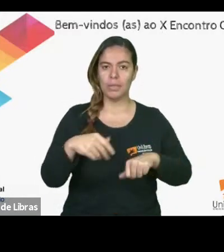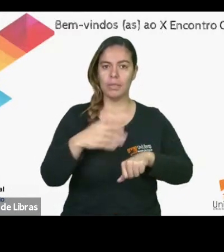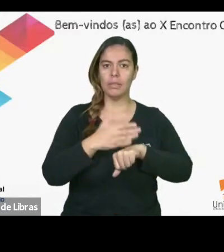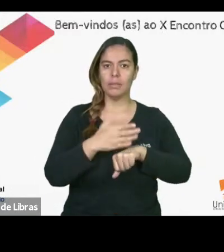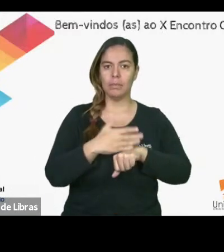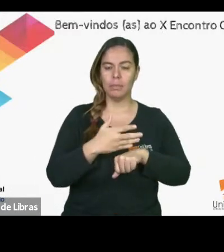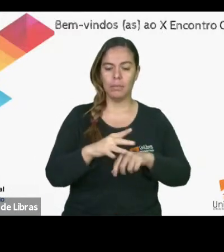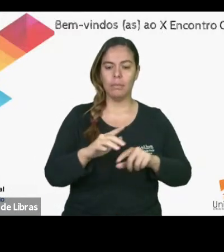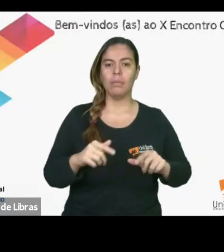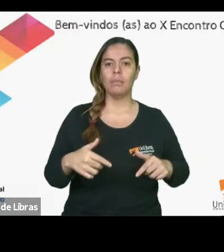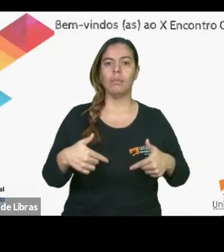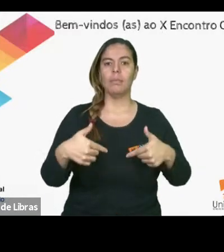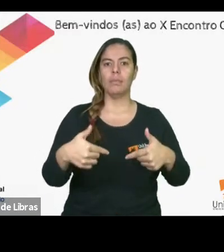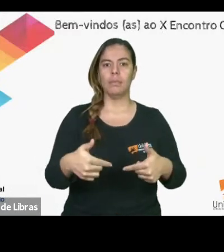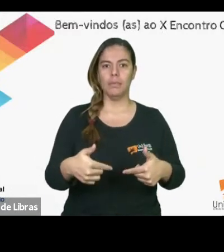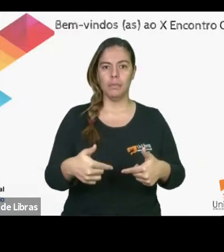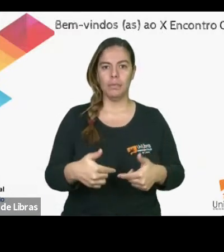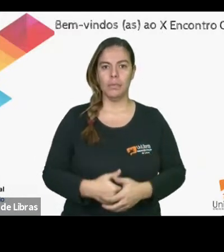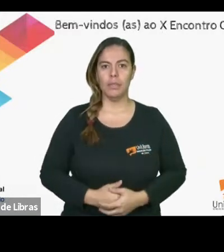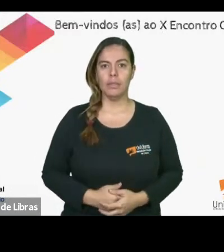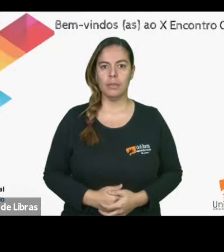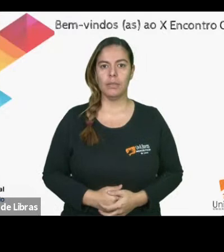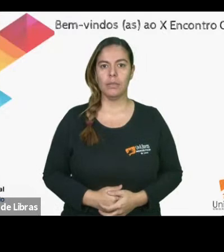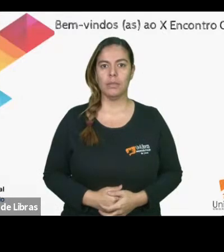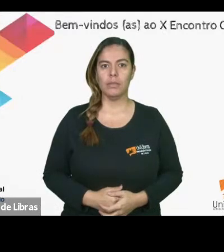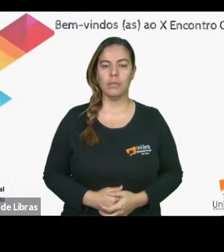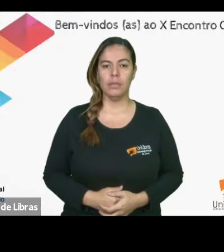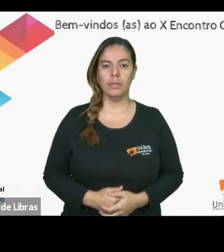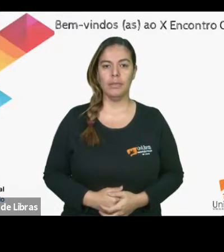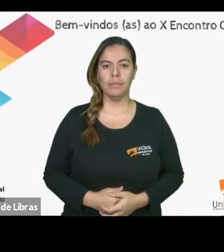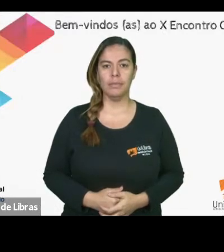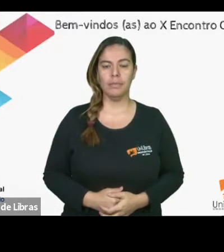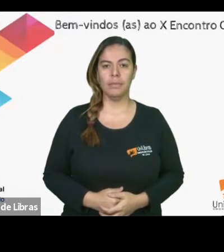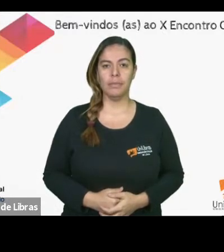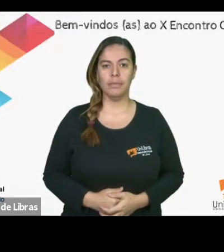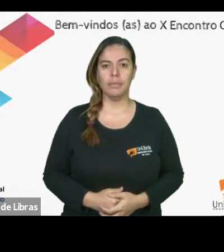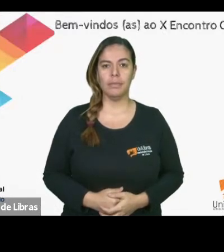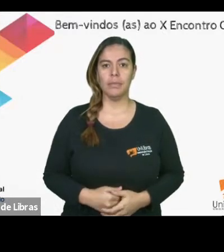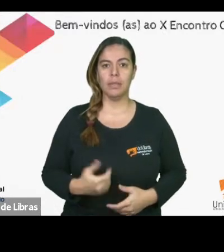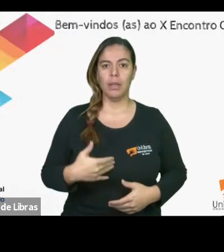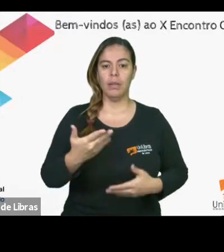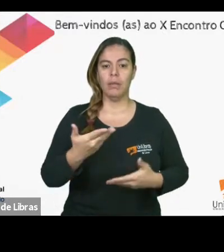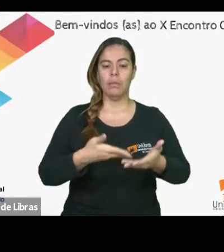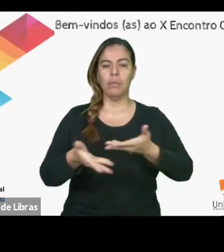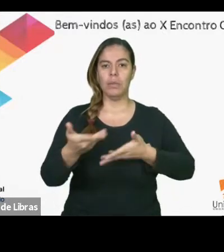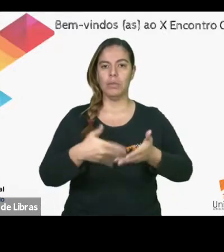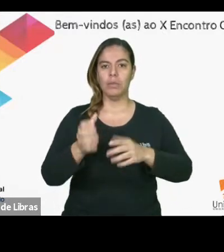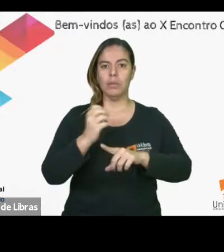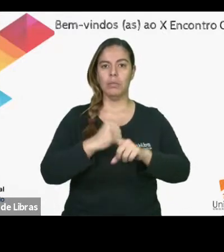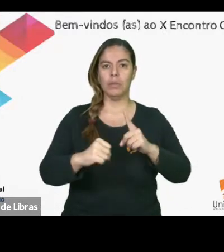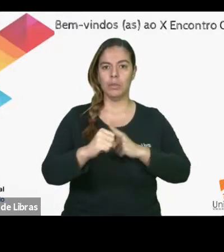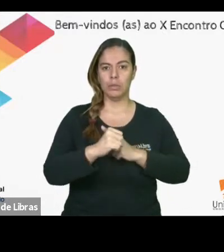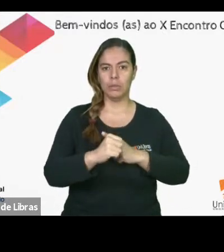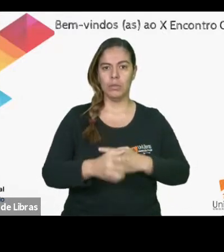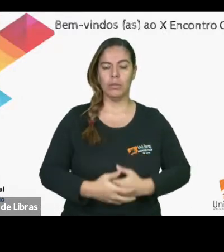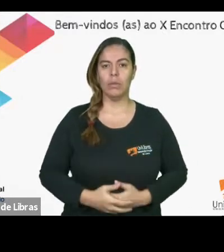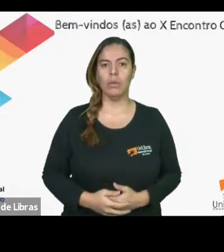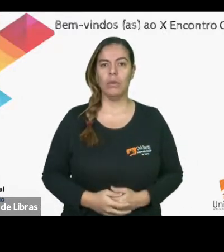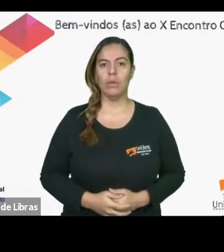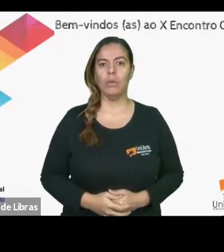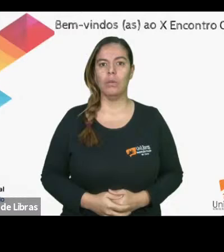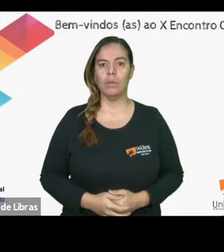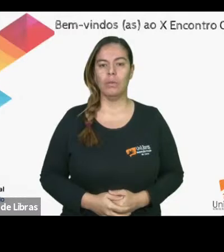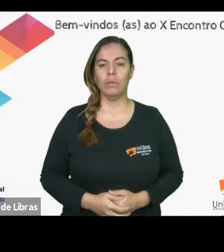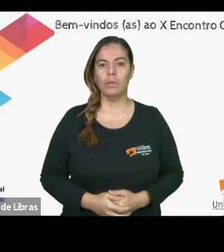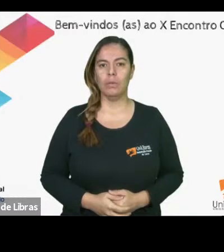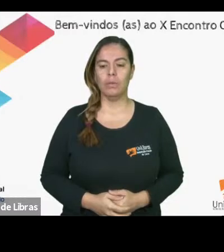quiere enseñar eso. Fíjense ustedes que las dinámicas sociales, es que los seres humanos son